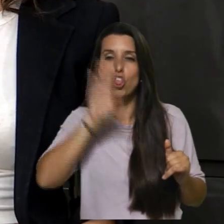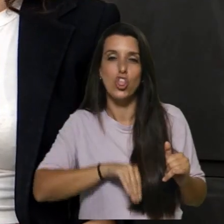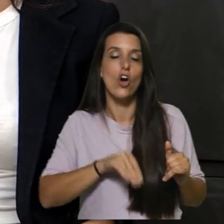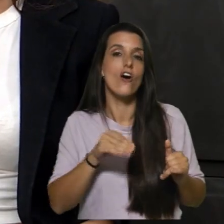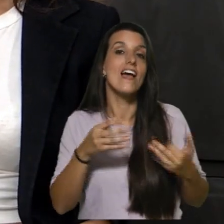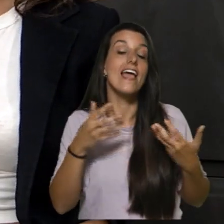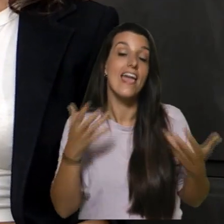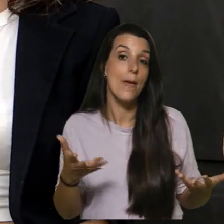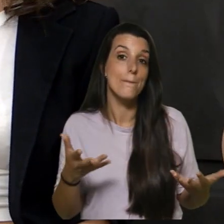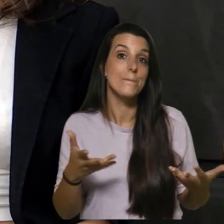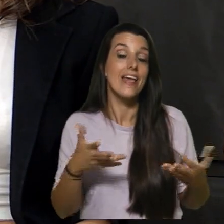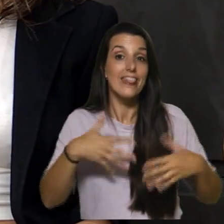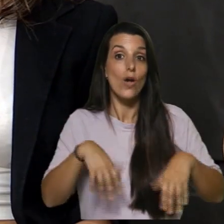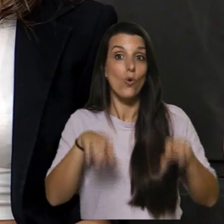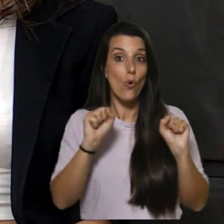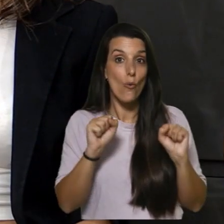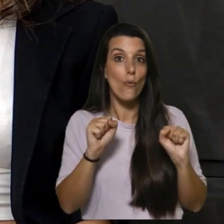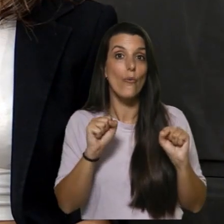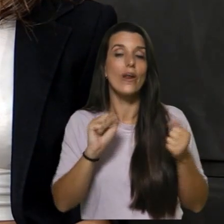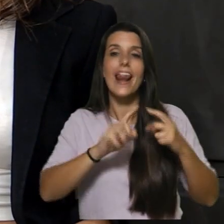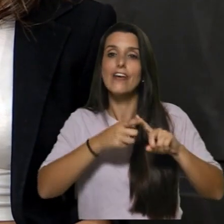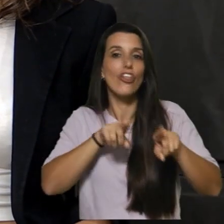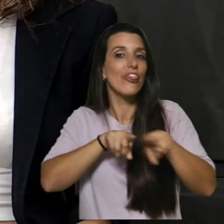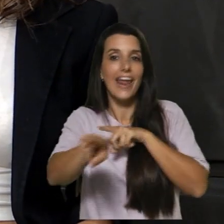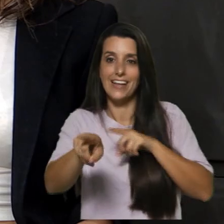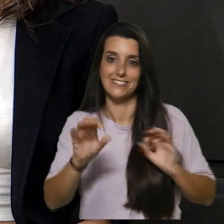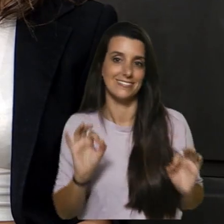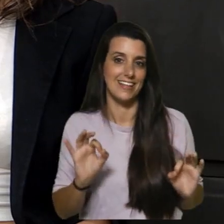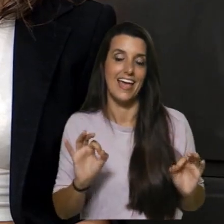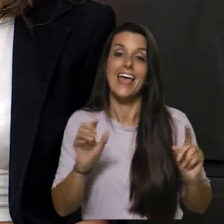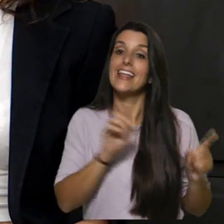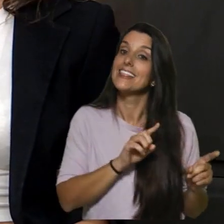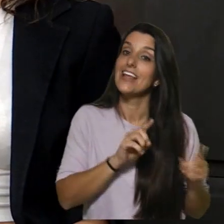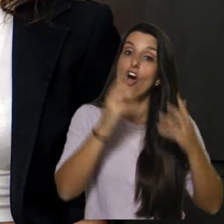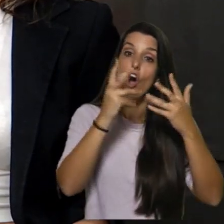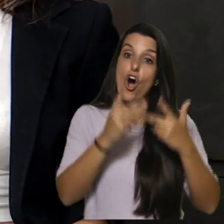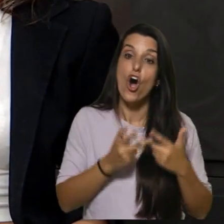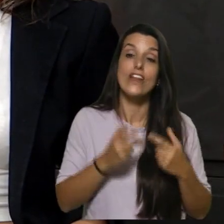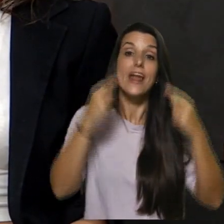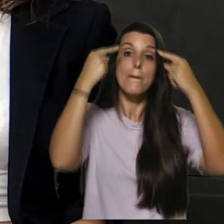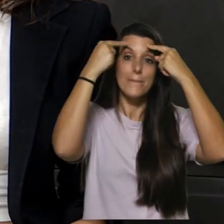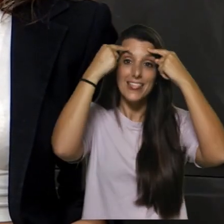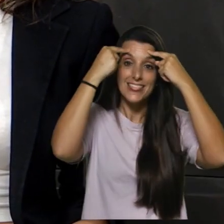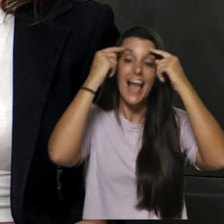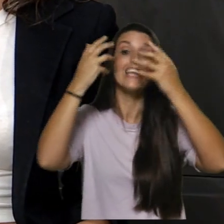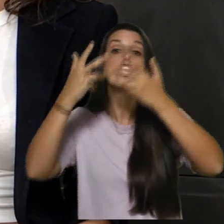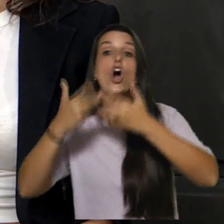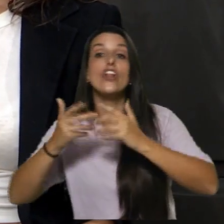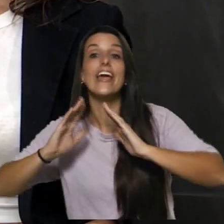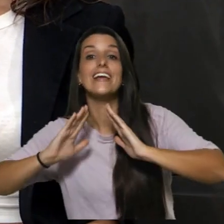la sapiencia. Descubrí que hay una relación directa entre el orden mental y el orden de la